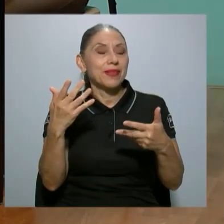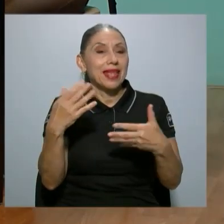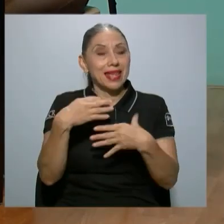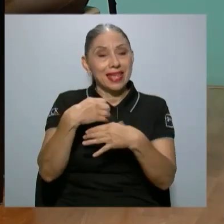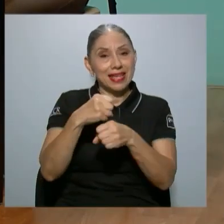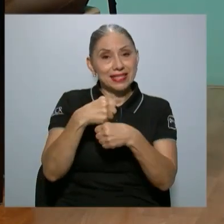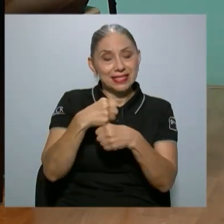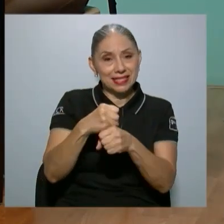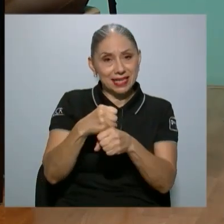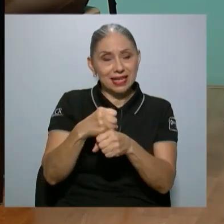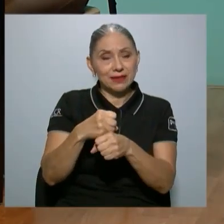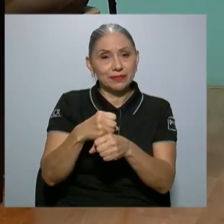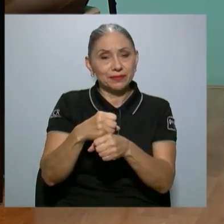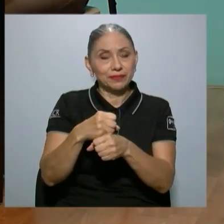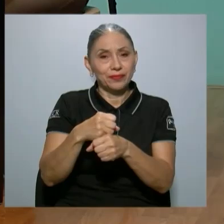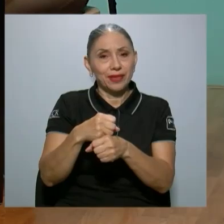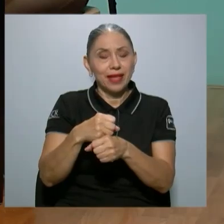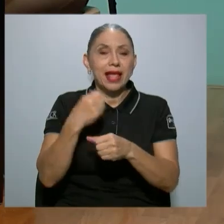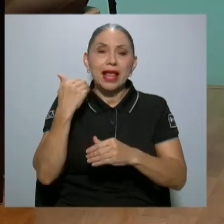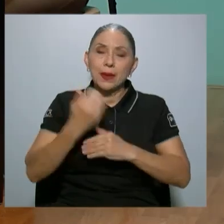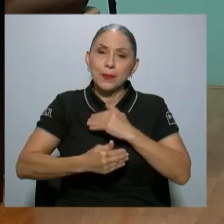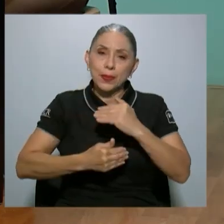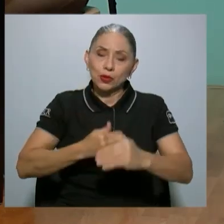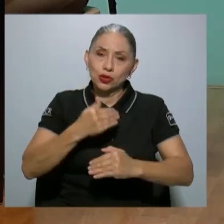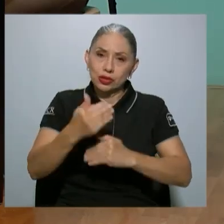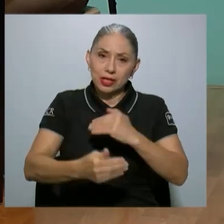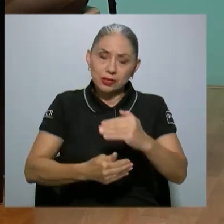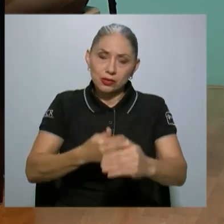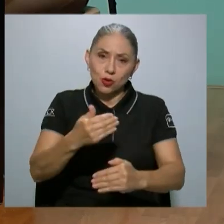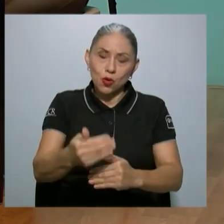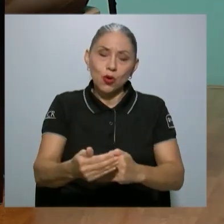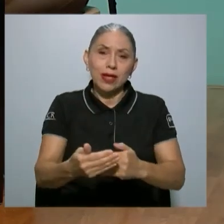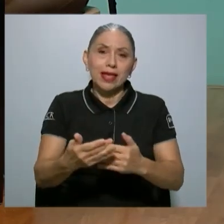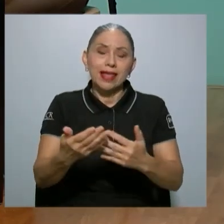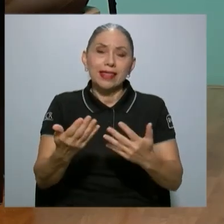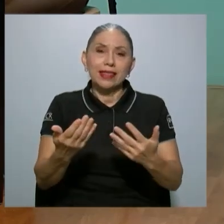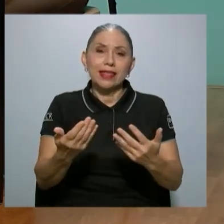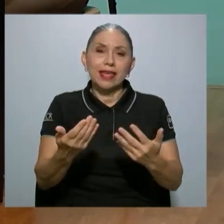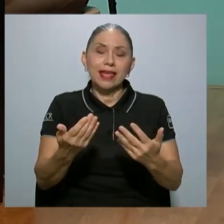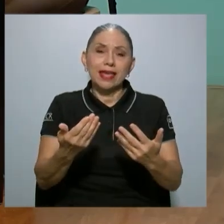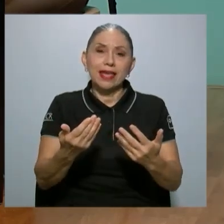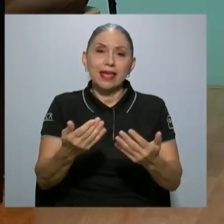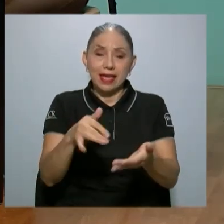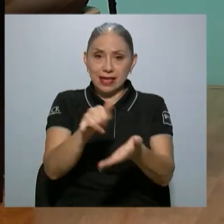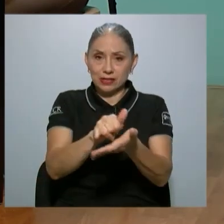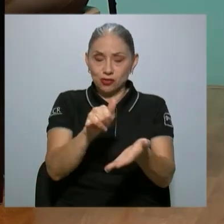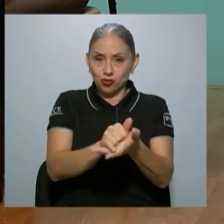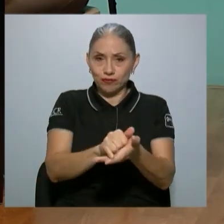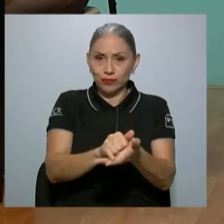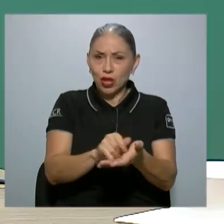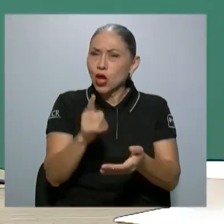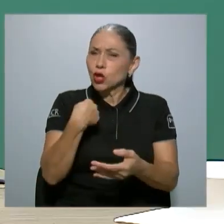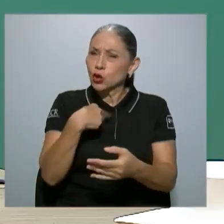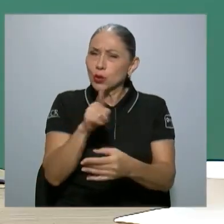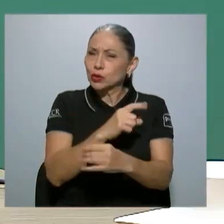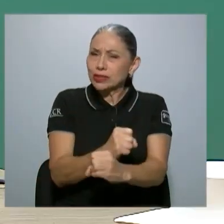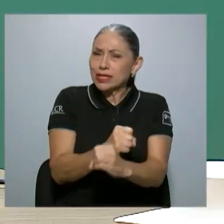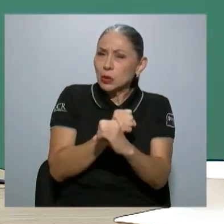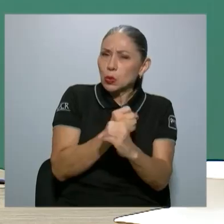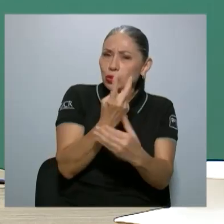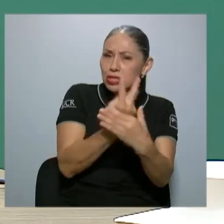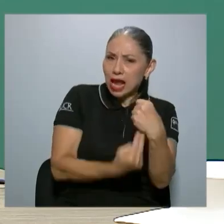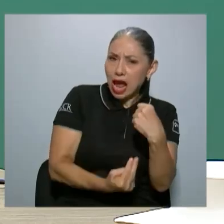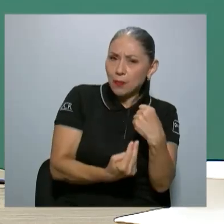hicieran el proceso de esto. No estoy seguro si ambos, y creo que